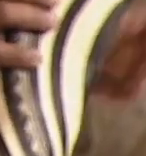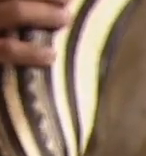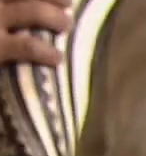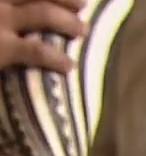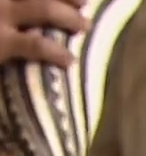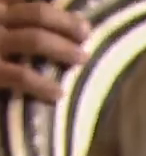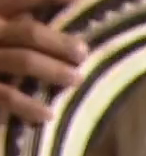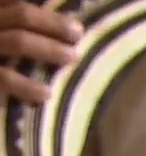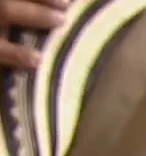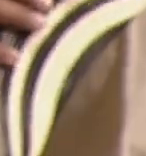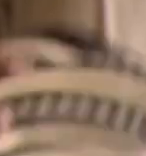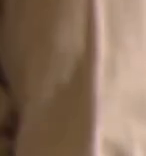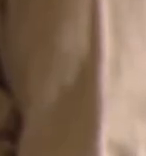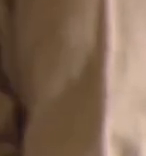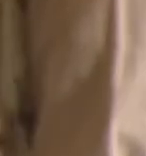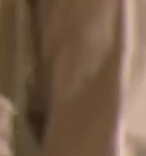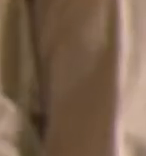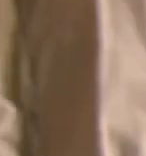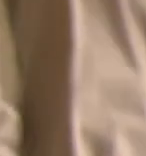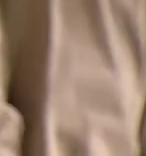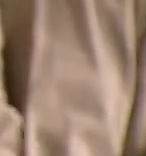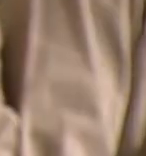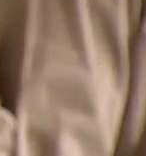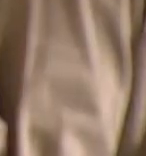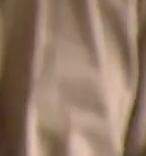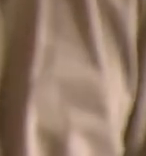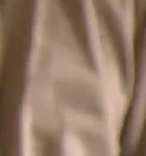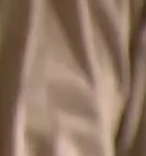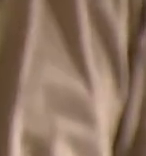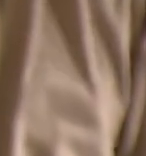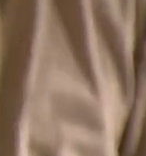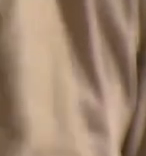Sebastián. Y me falta uno, ¿dónde está? Eduardo, ah, no.